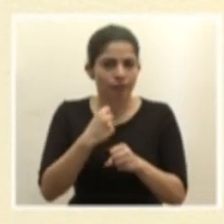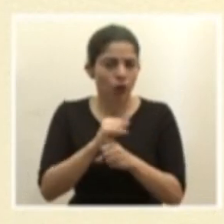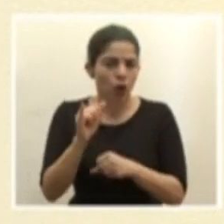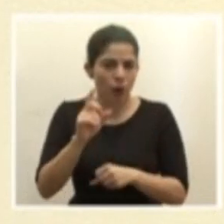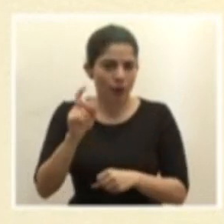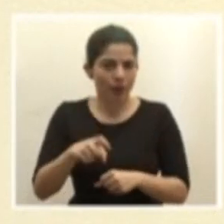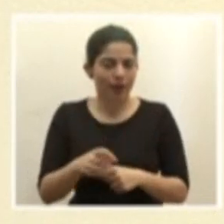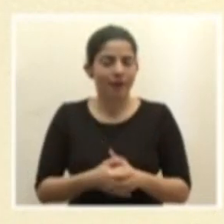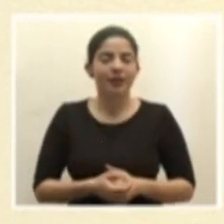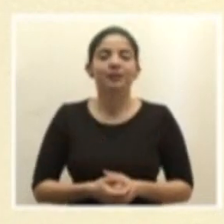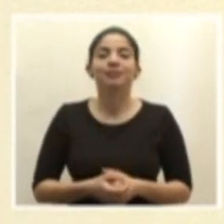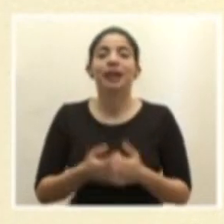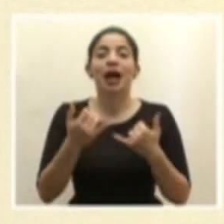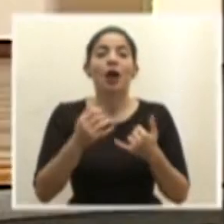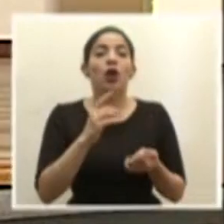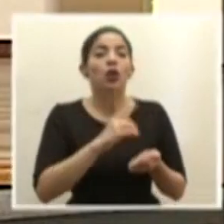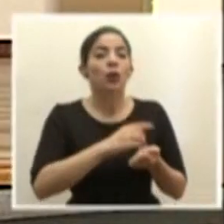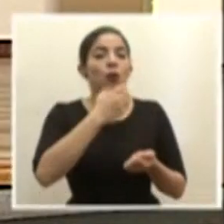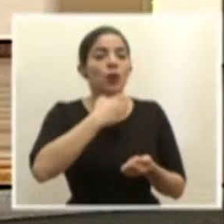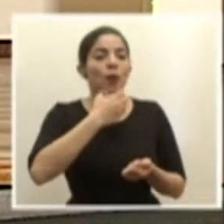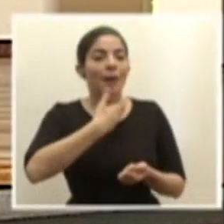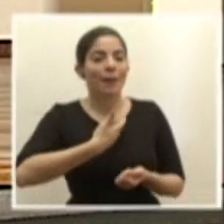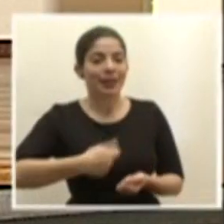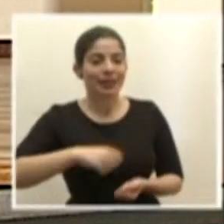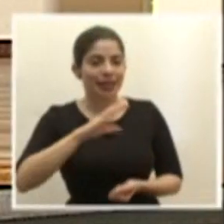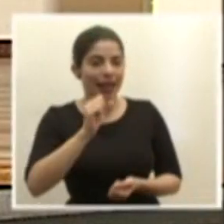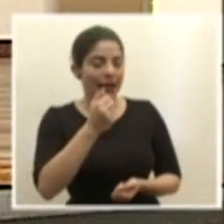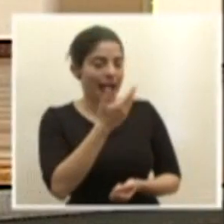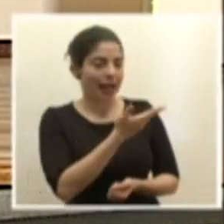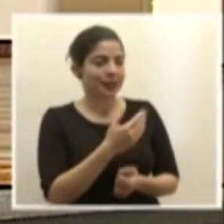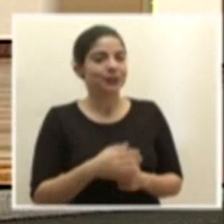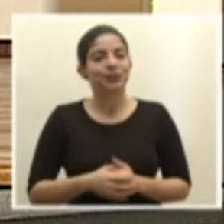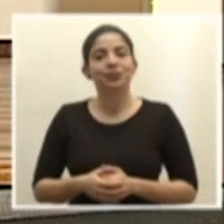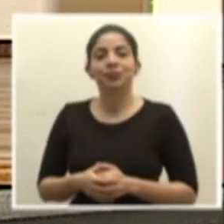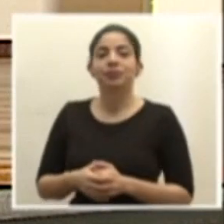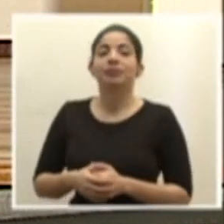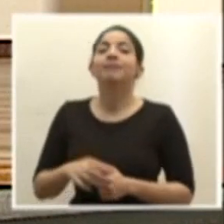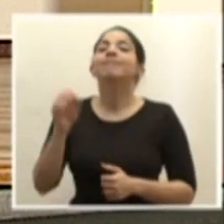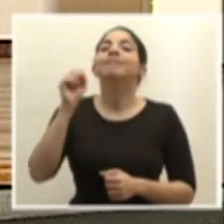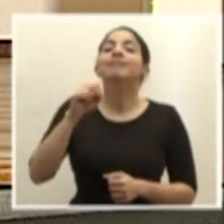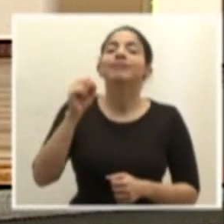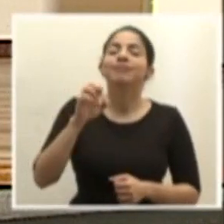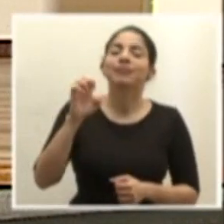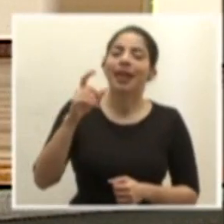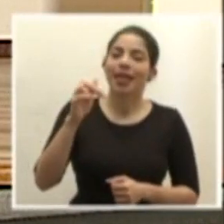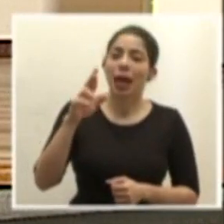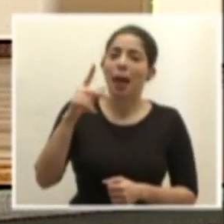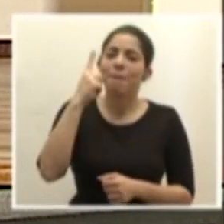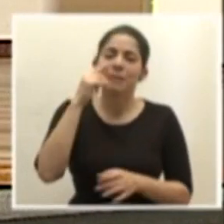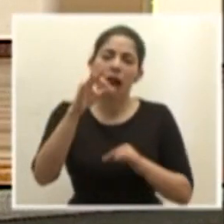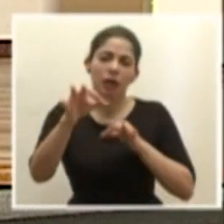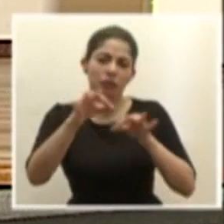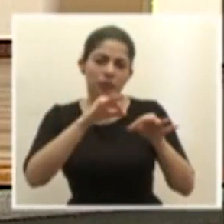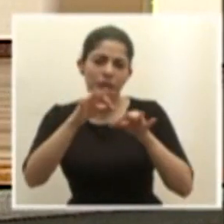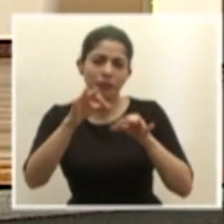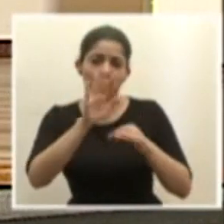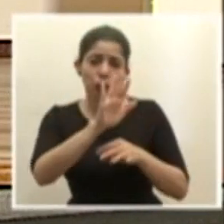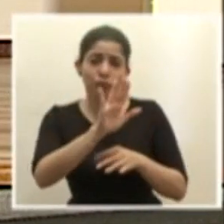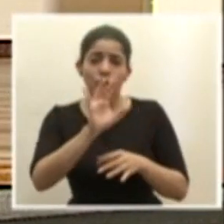corresponde. Continuamos con el doctor Román Macaya, presidente de la Caja. Sí, don Edgar, para desglosar